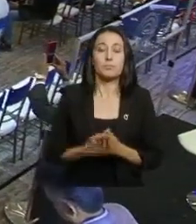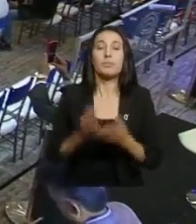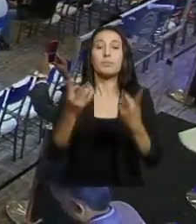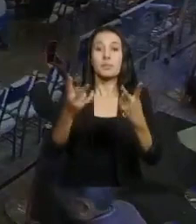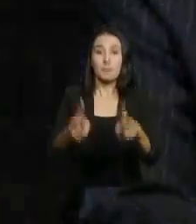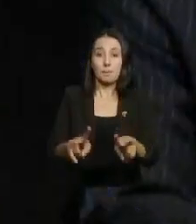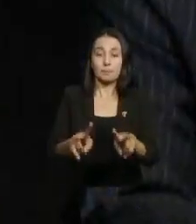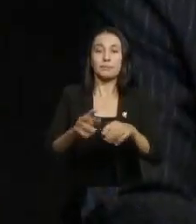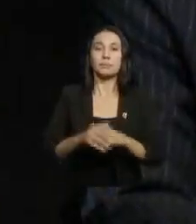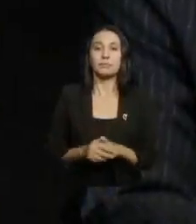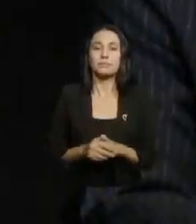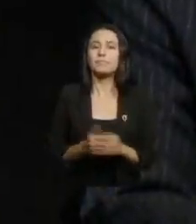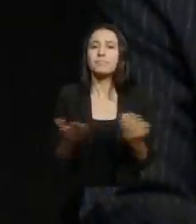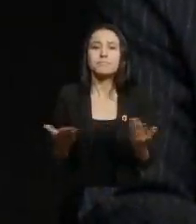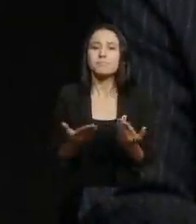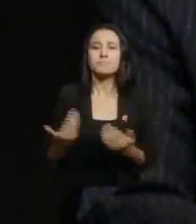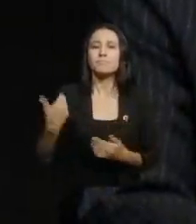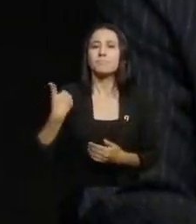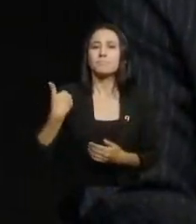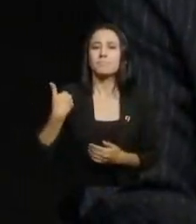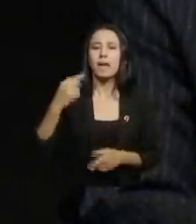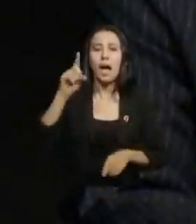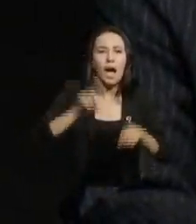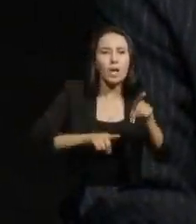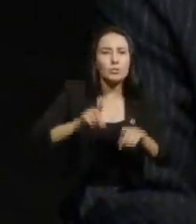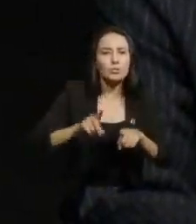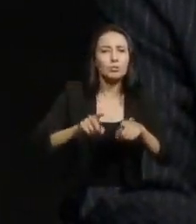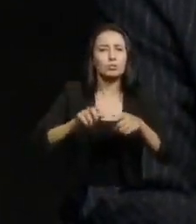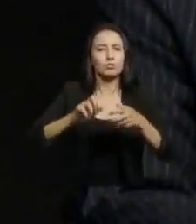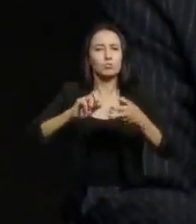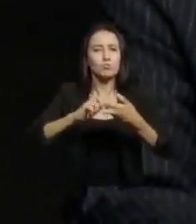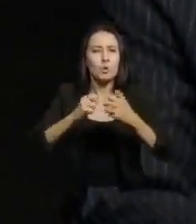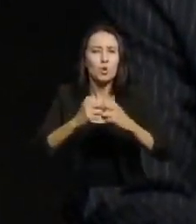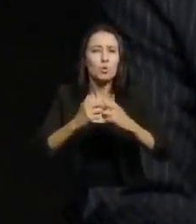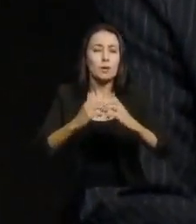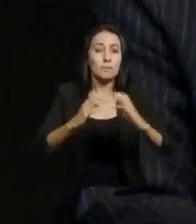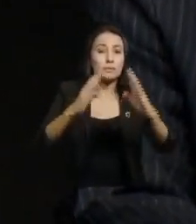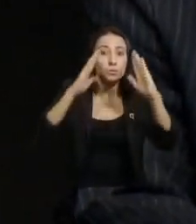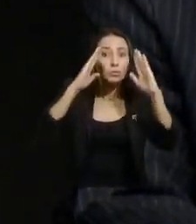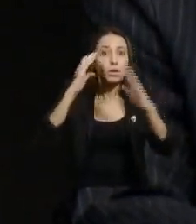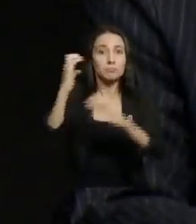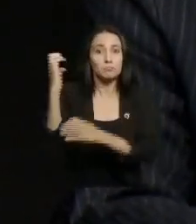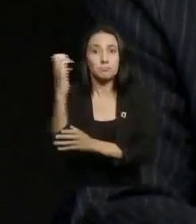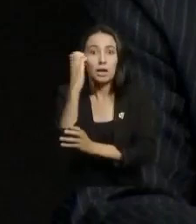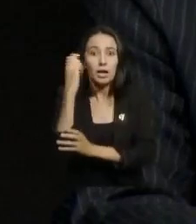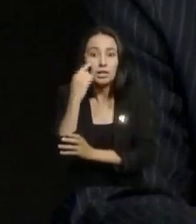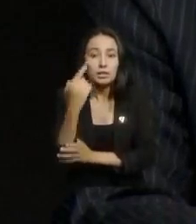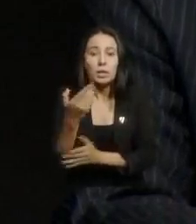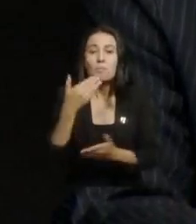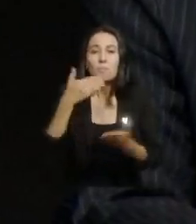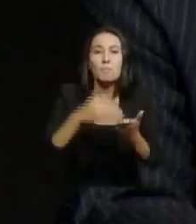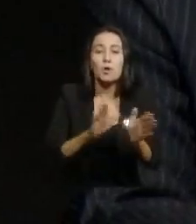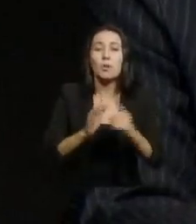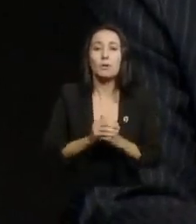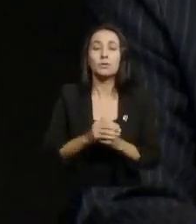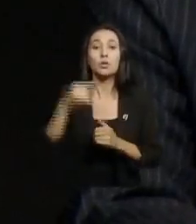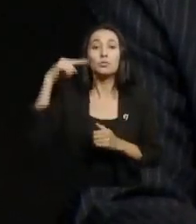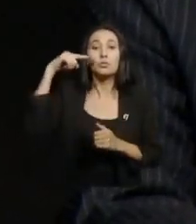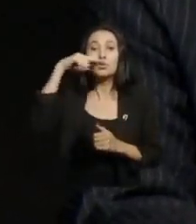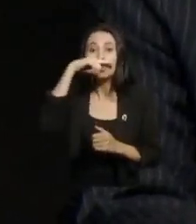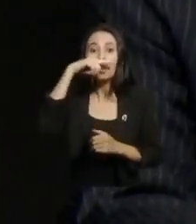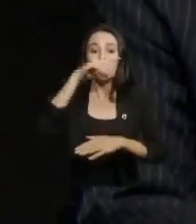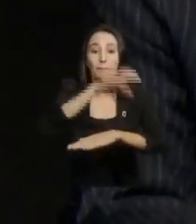Igualmente, tenemos algunas alertas que han surgido, como en la provincia de